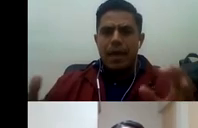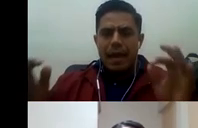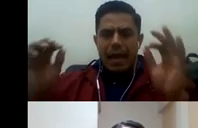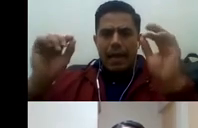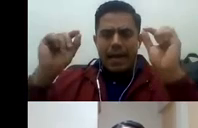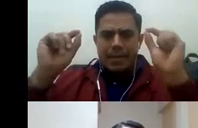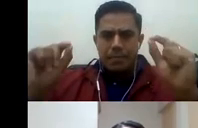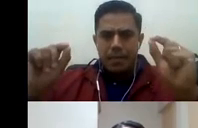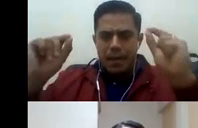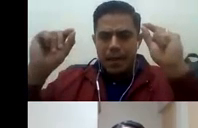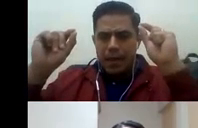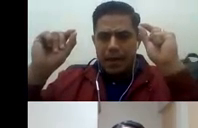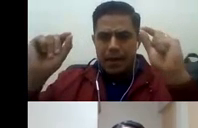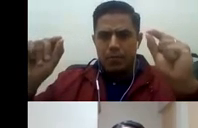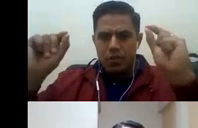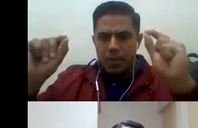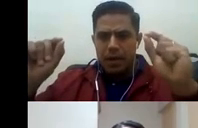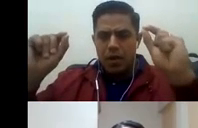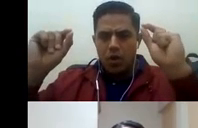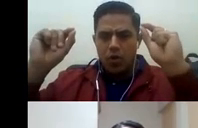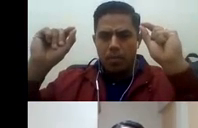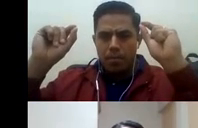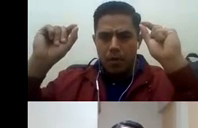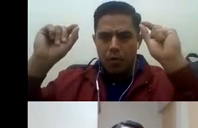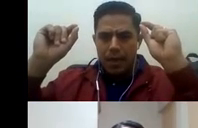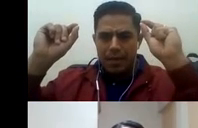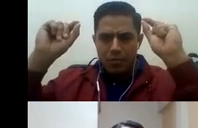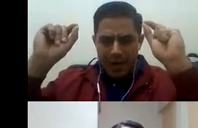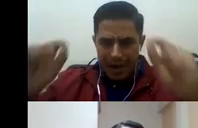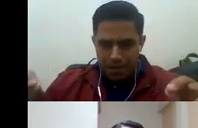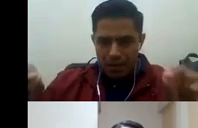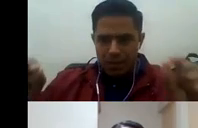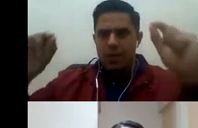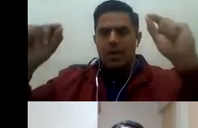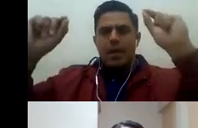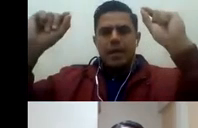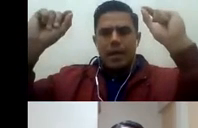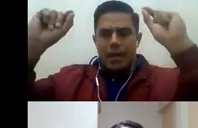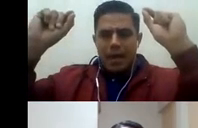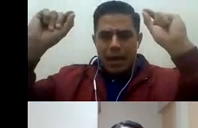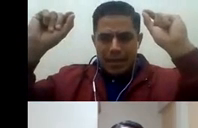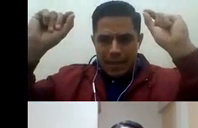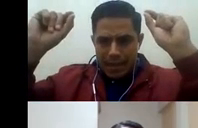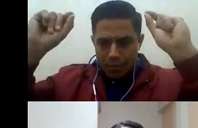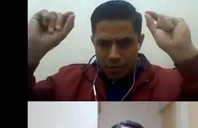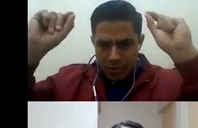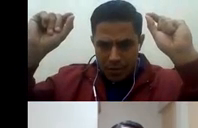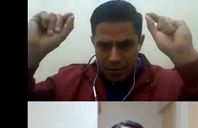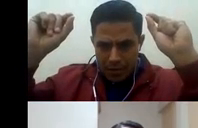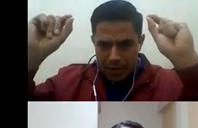que el tema que querramos ver lo ubiquemos rápido y que le